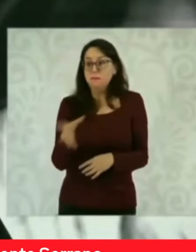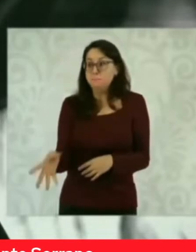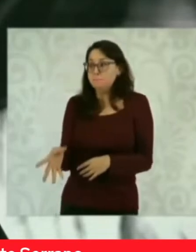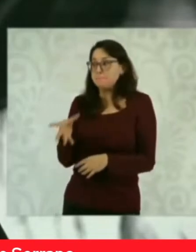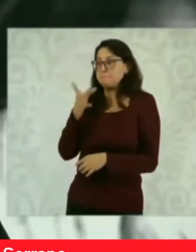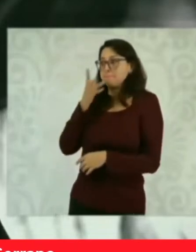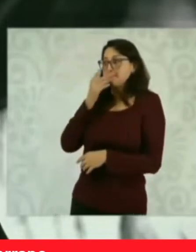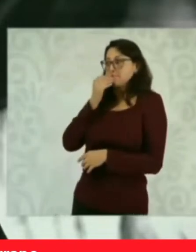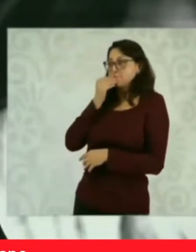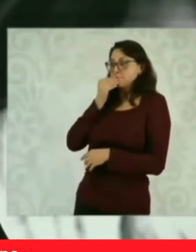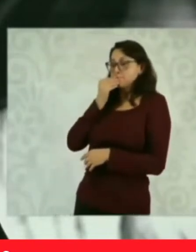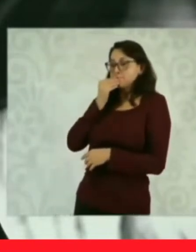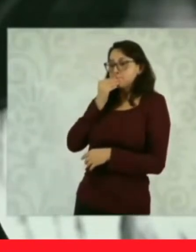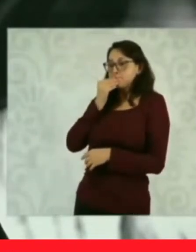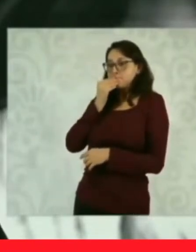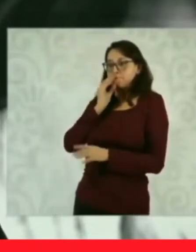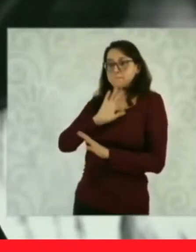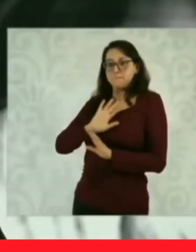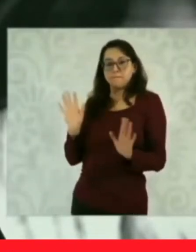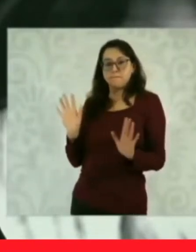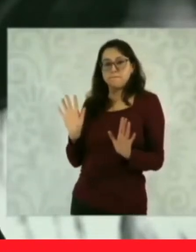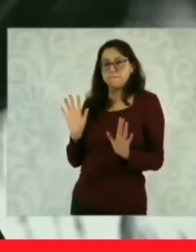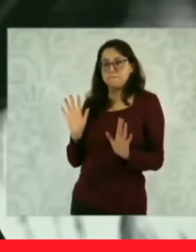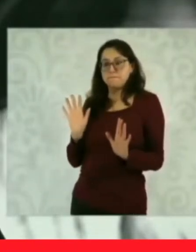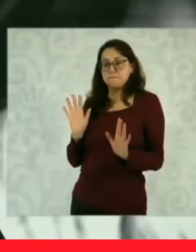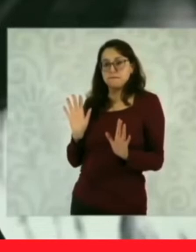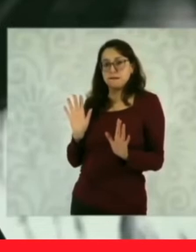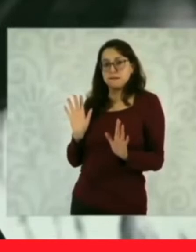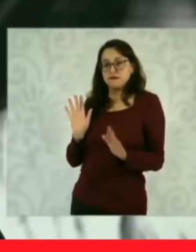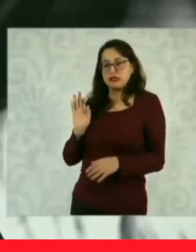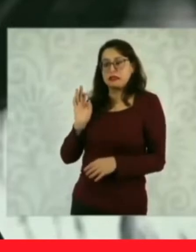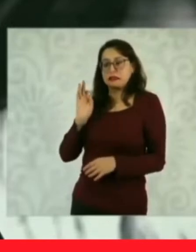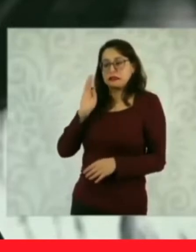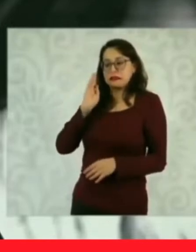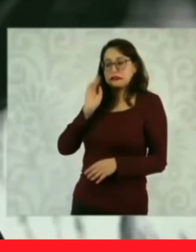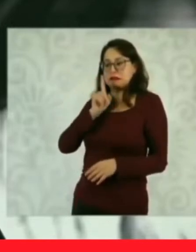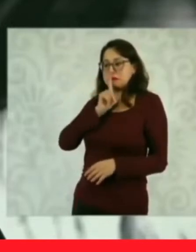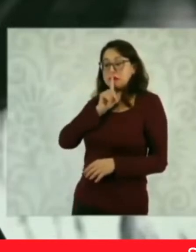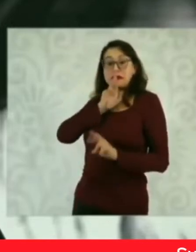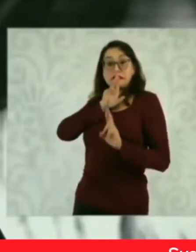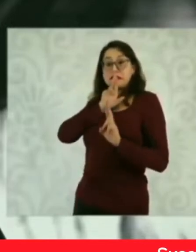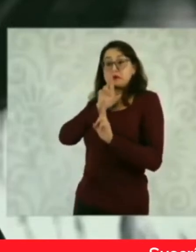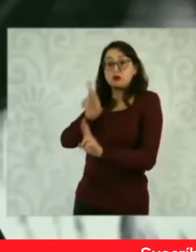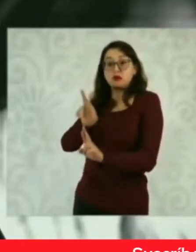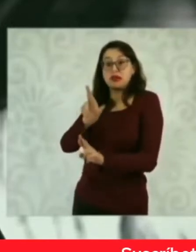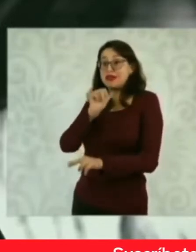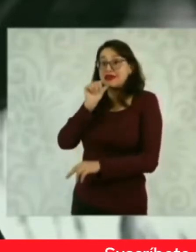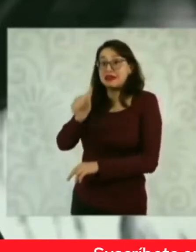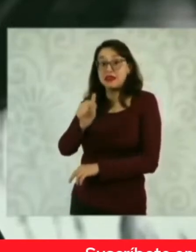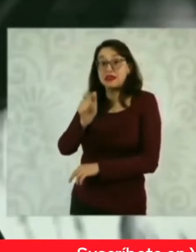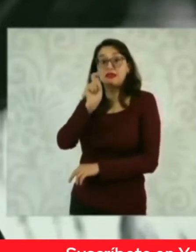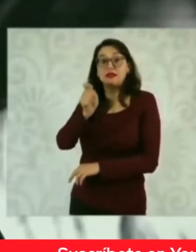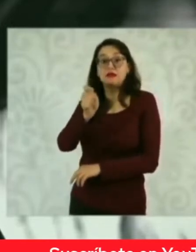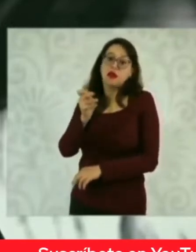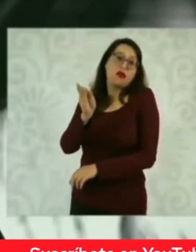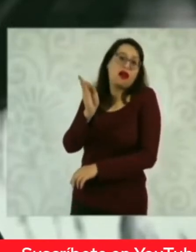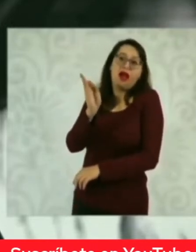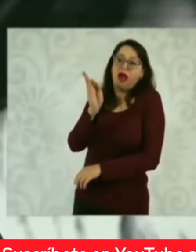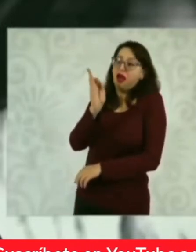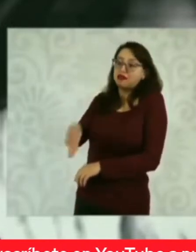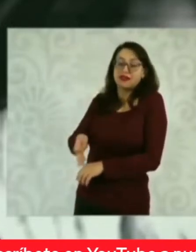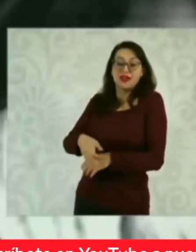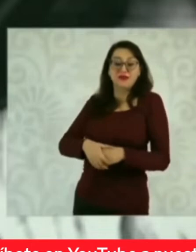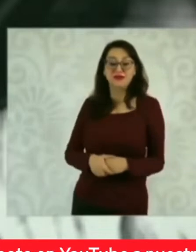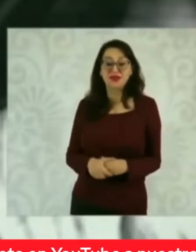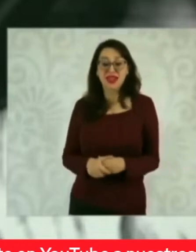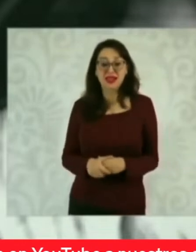juicios aparte de sí o no aceptó que ese no ejercicio era jurídicamente